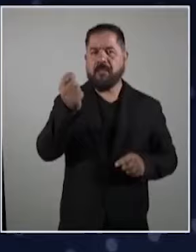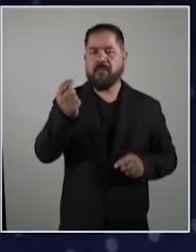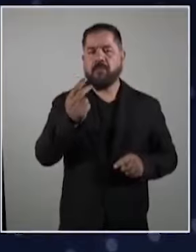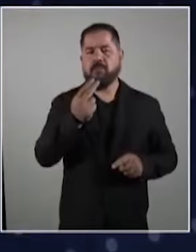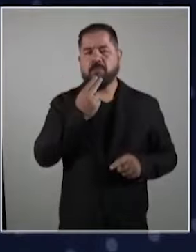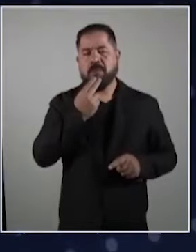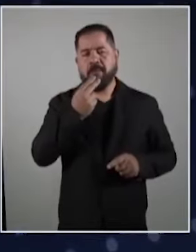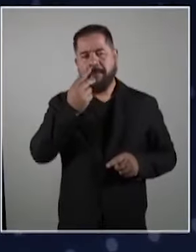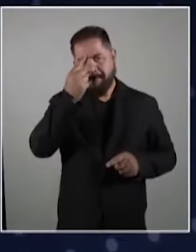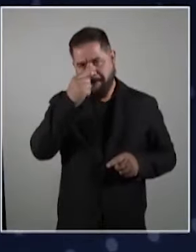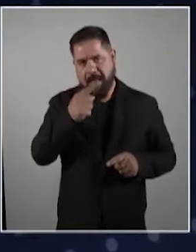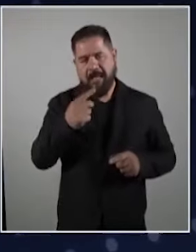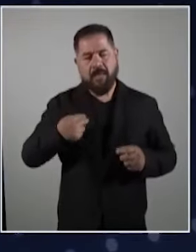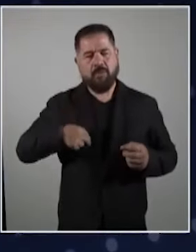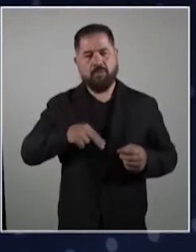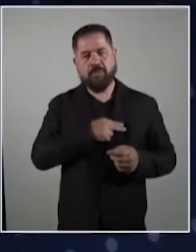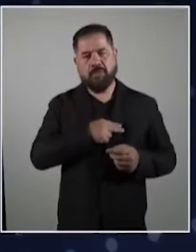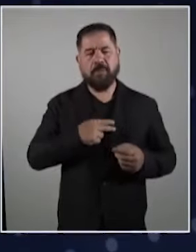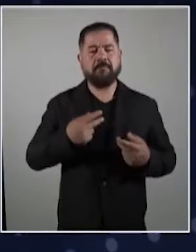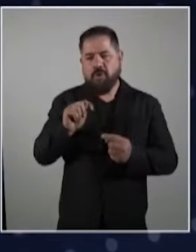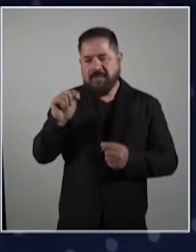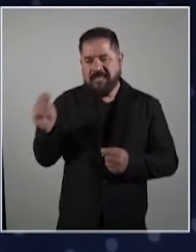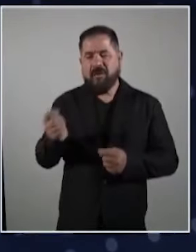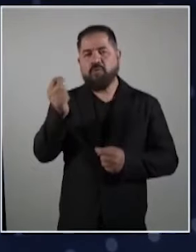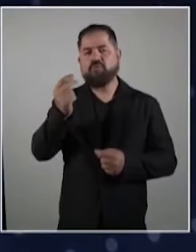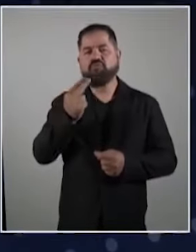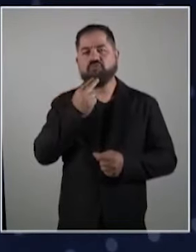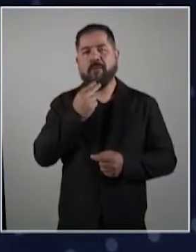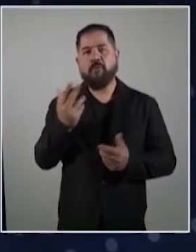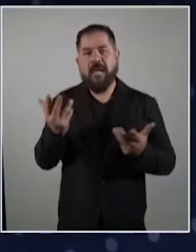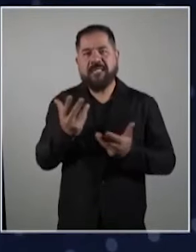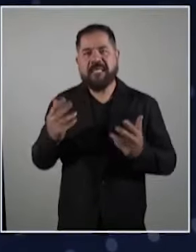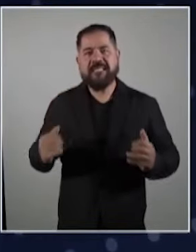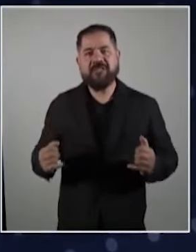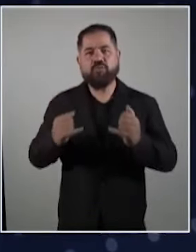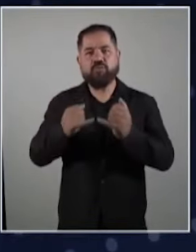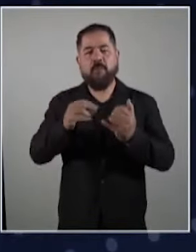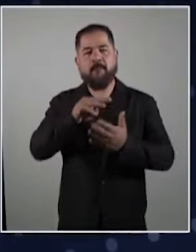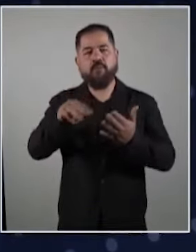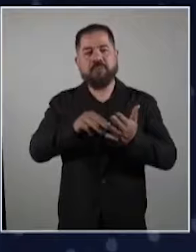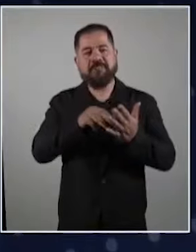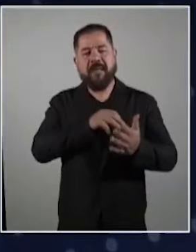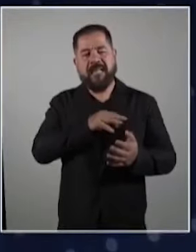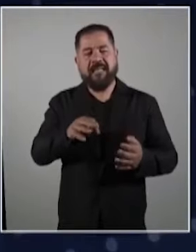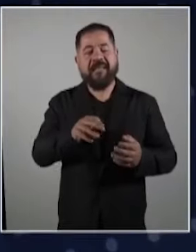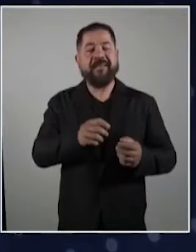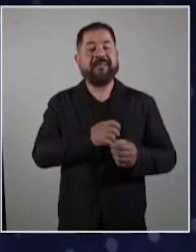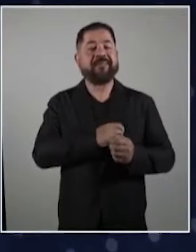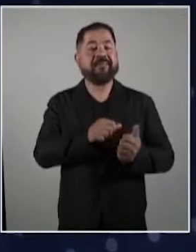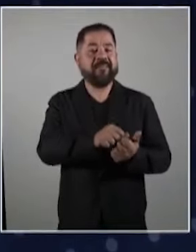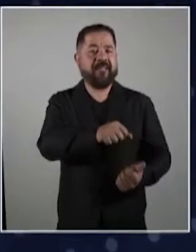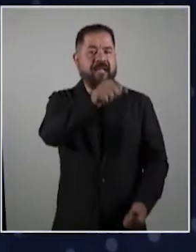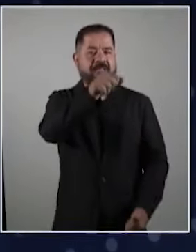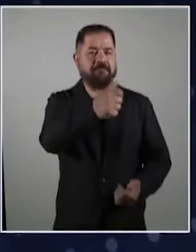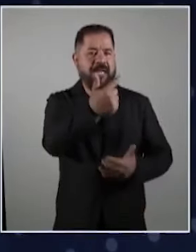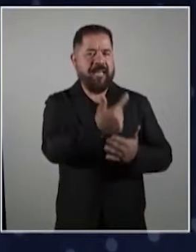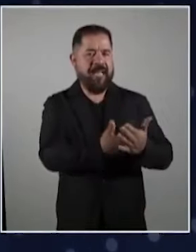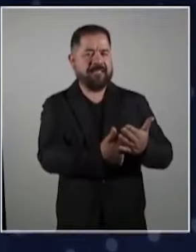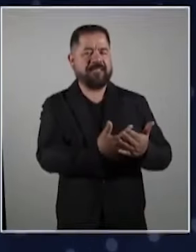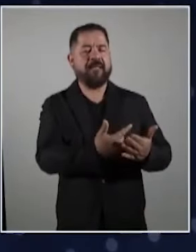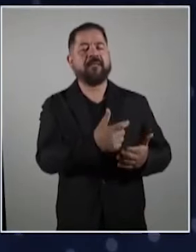para que realmente nuestros habitantes se sientan seguros vamos a crear el Instituto municipal de transparencia y de acceso a la información y